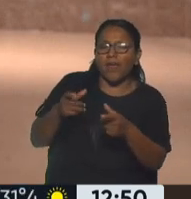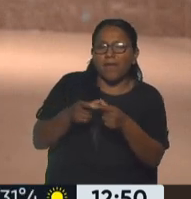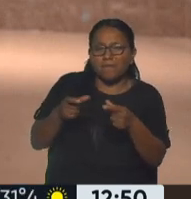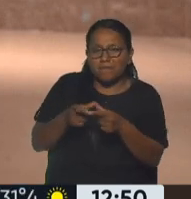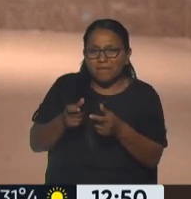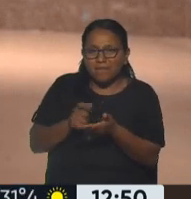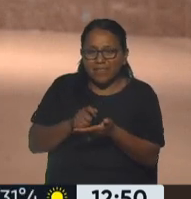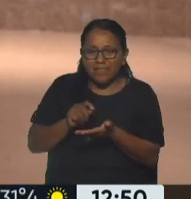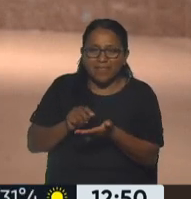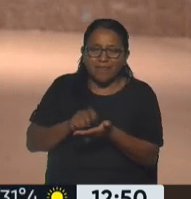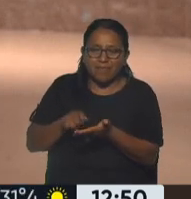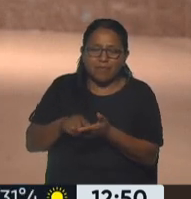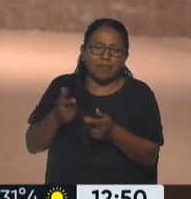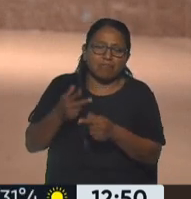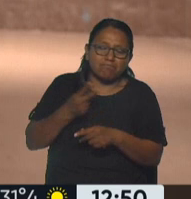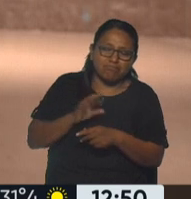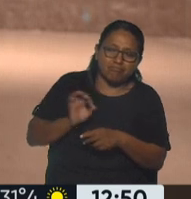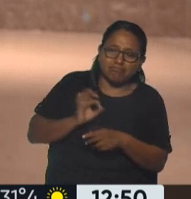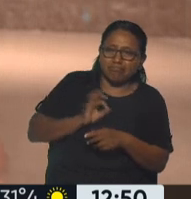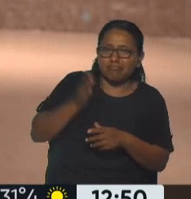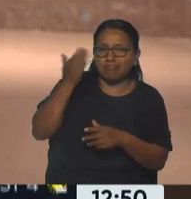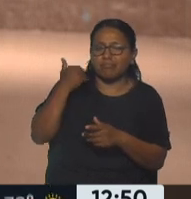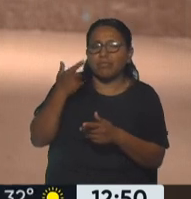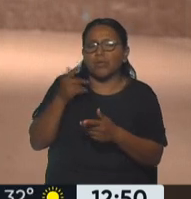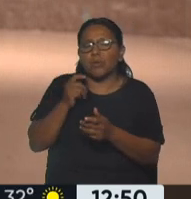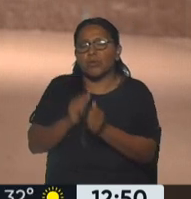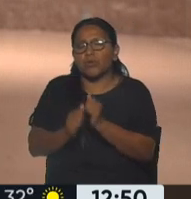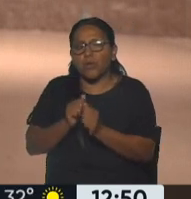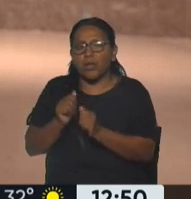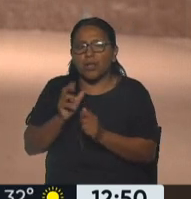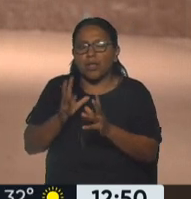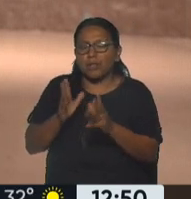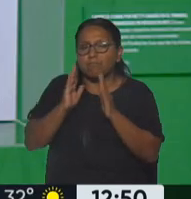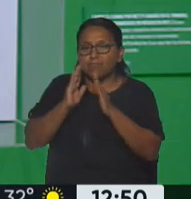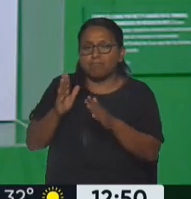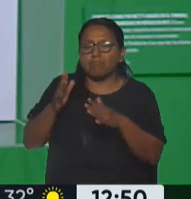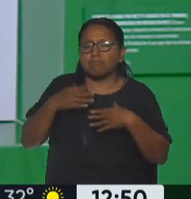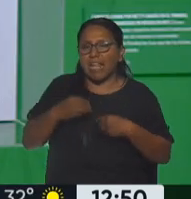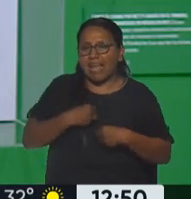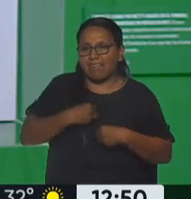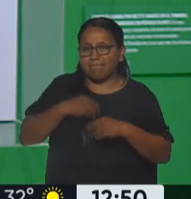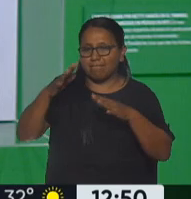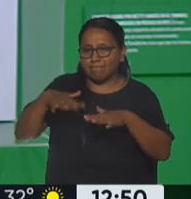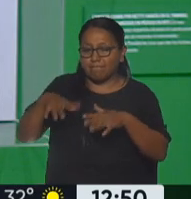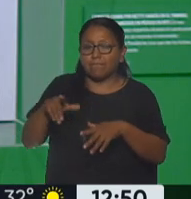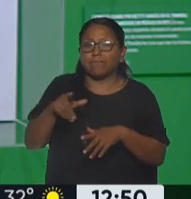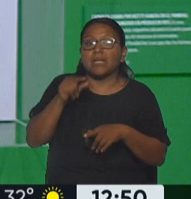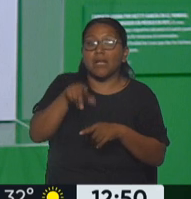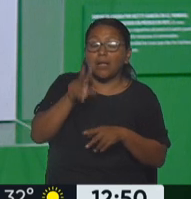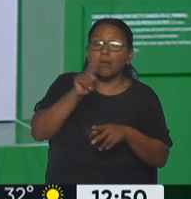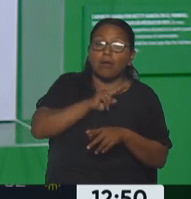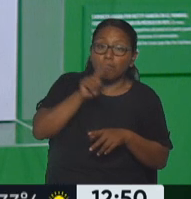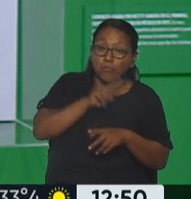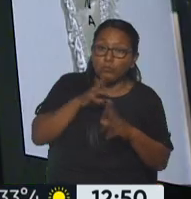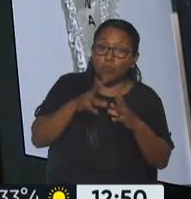año 1920, fútbol y cultura popular y también una parte especialmente dedicada a los hinchas. Acá también contamos la historia del fútbol